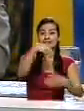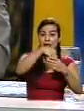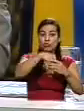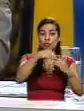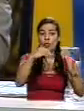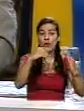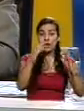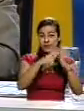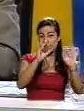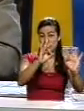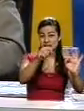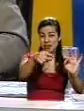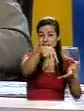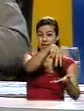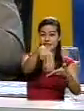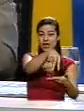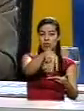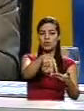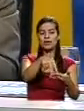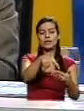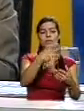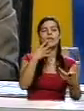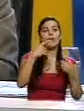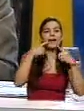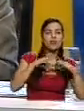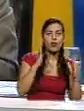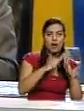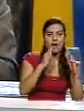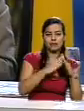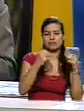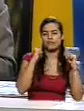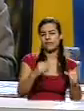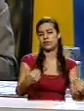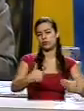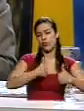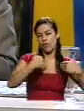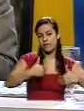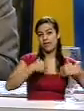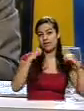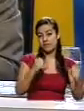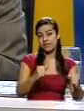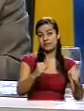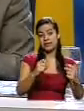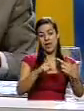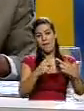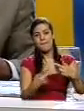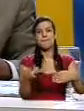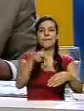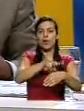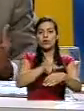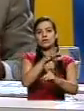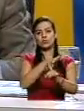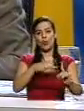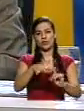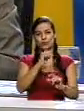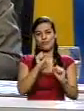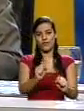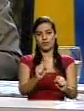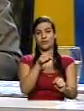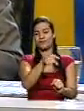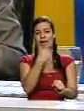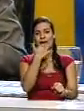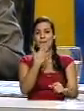especiales. Y además de la tragedia que los está golpeando en este momento, que lo obliga a estar en un refugio, tienen